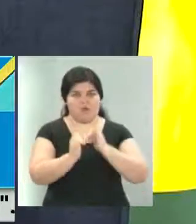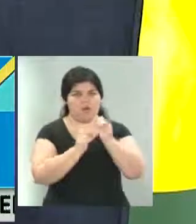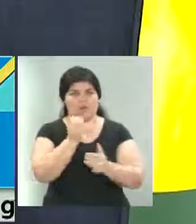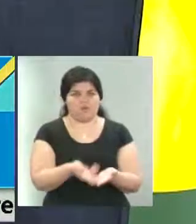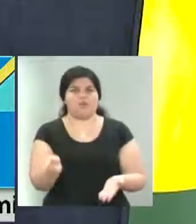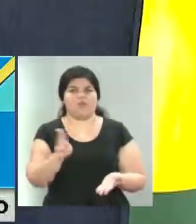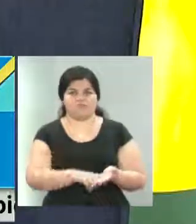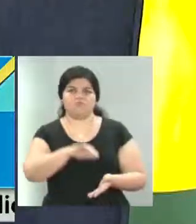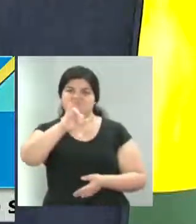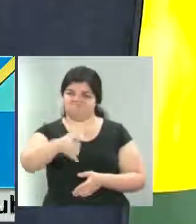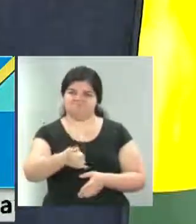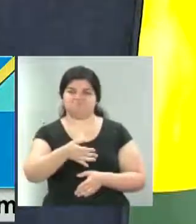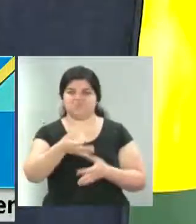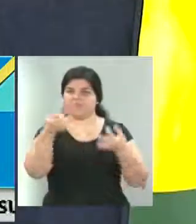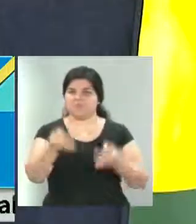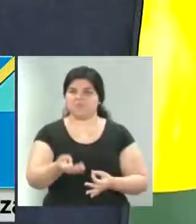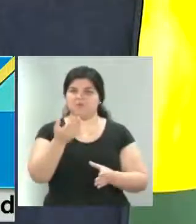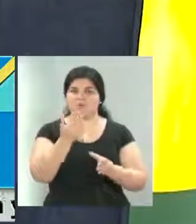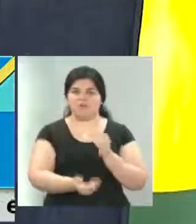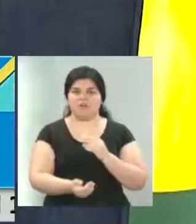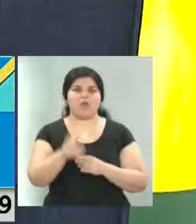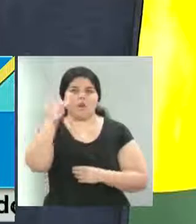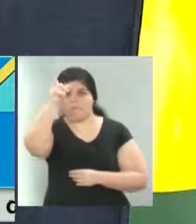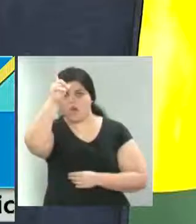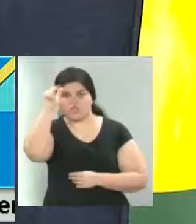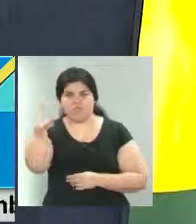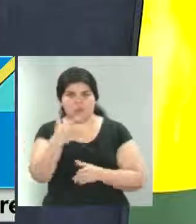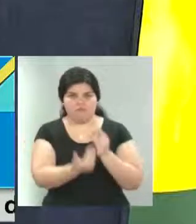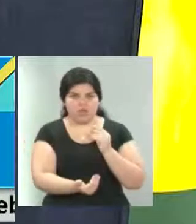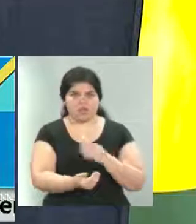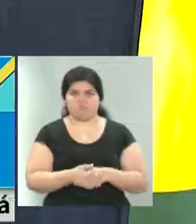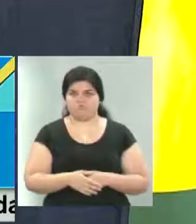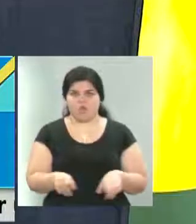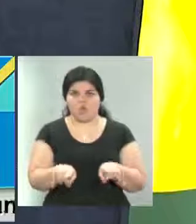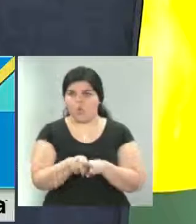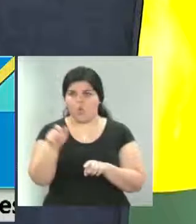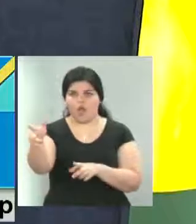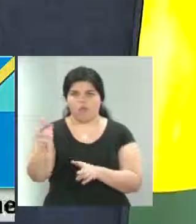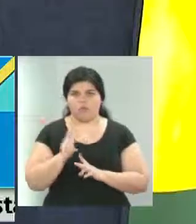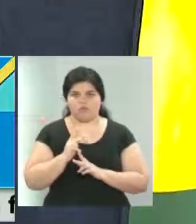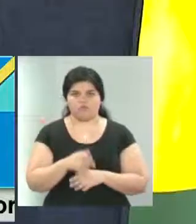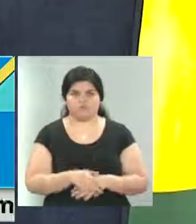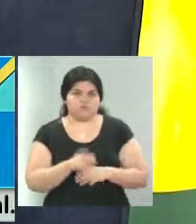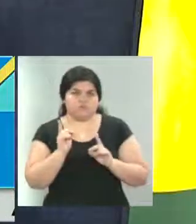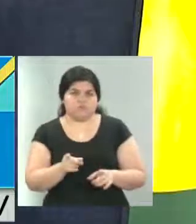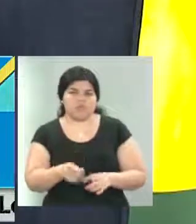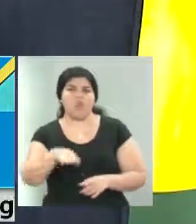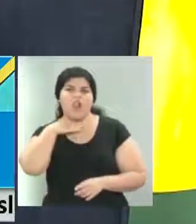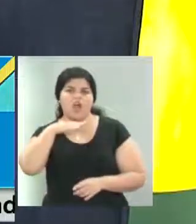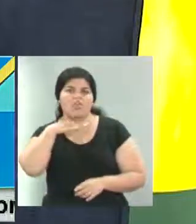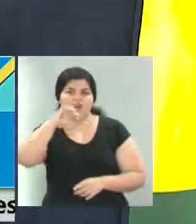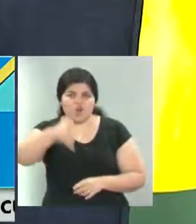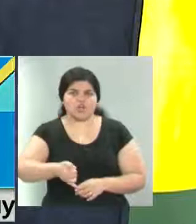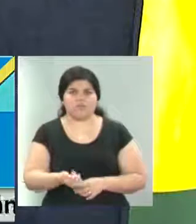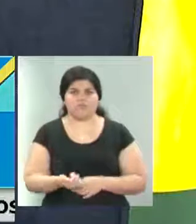está bien, la policía falló. Uh-huh. Pero como dijo el Adrián, yo hago hincapié en eso, hay delincuentes. A ver, esto es un partido de fútbol,